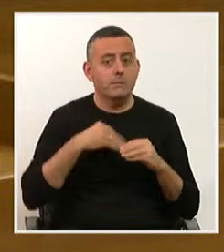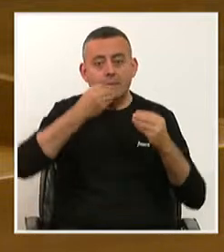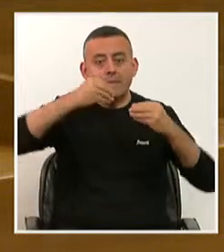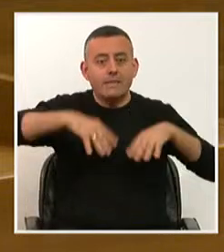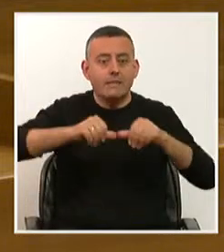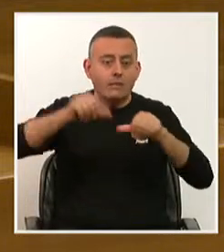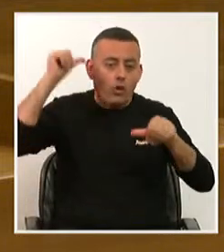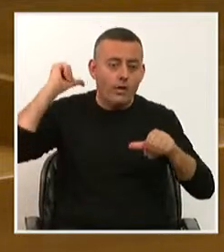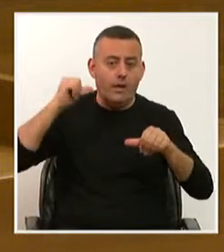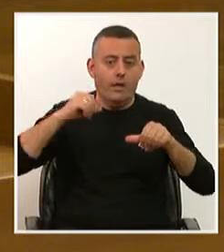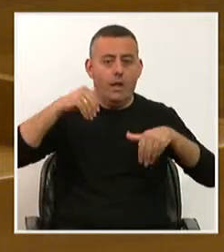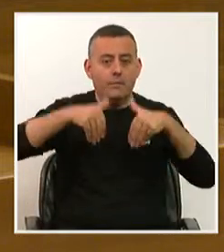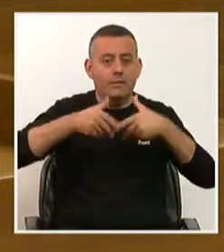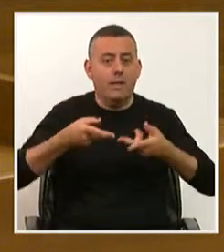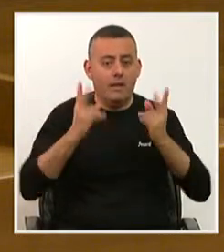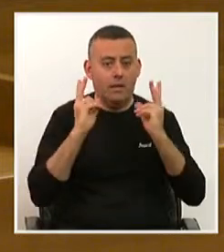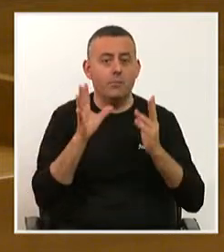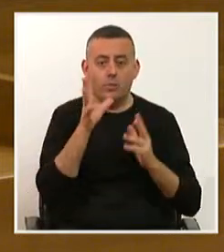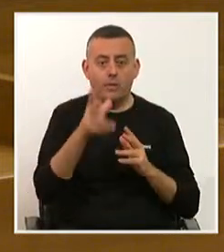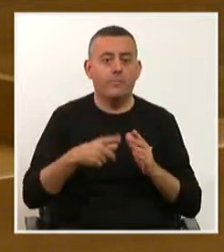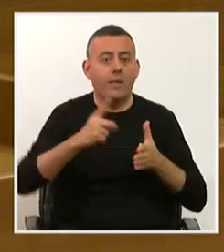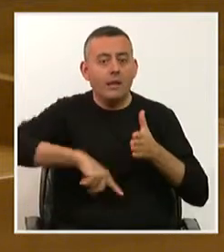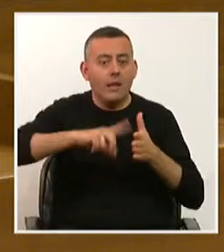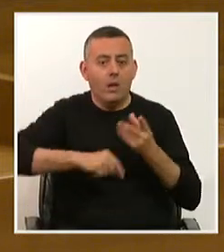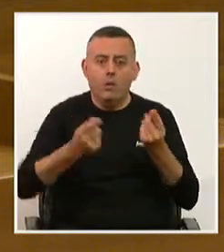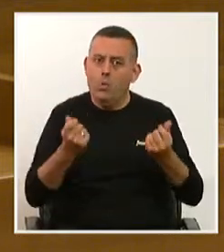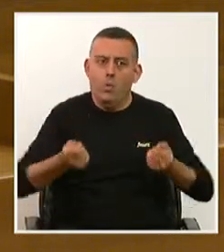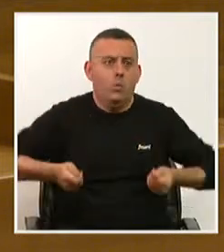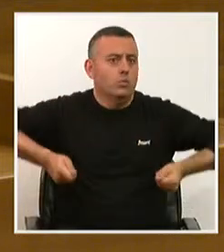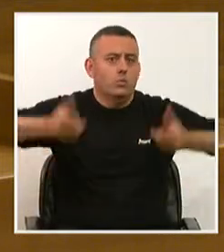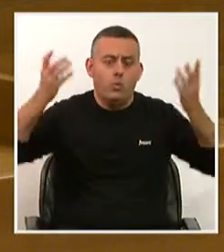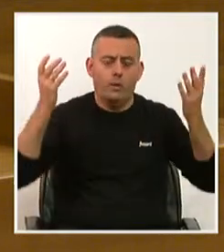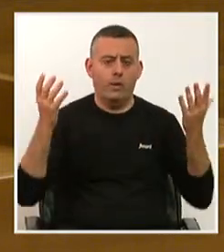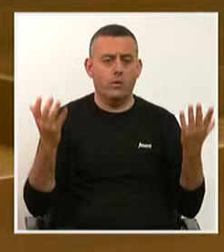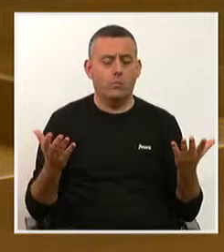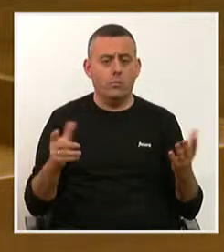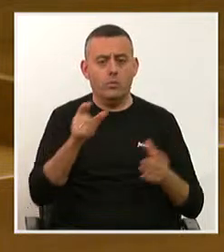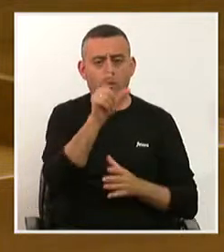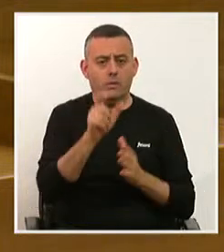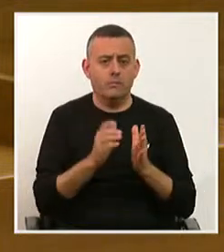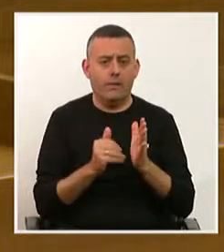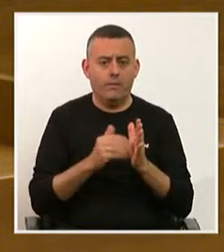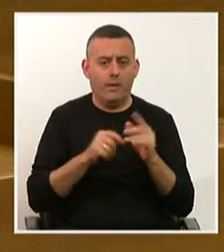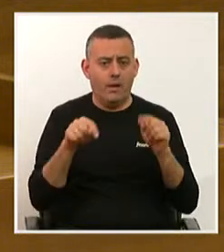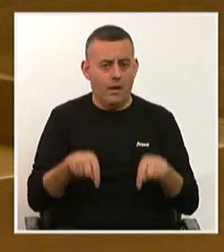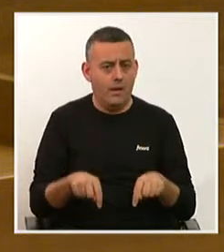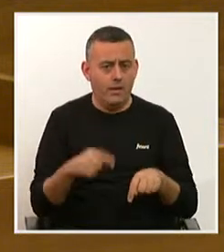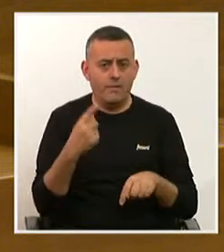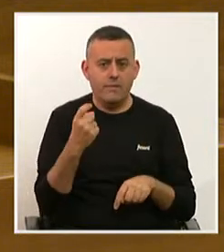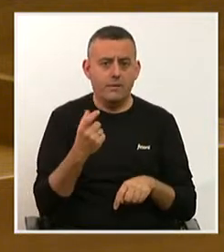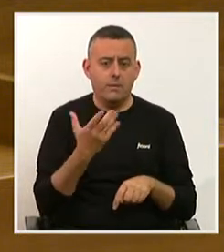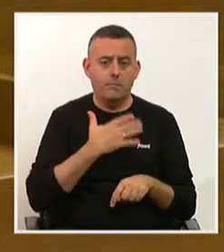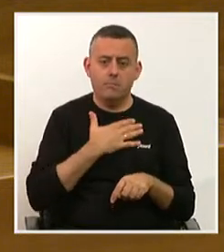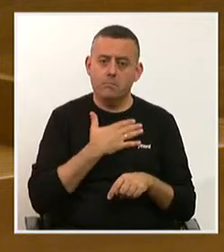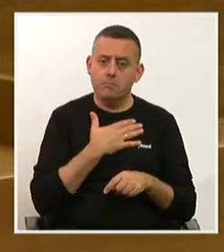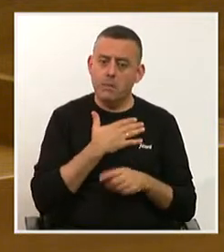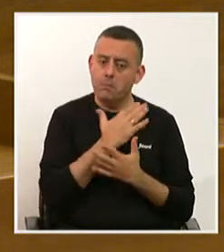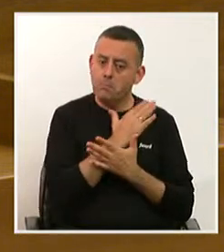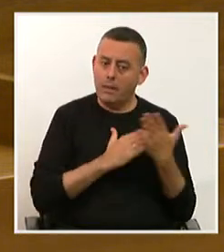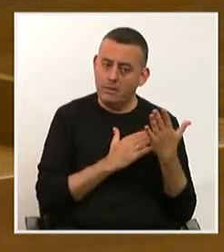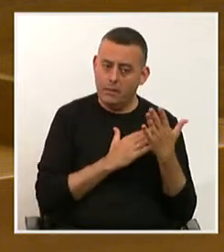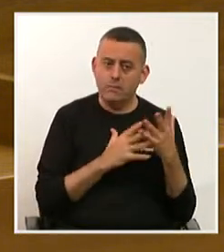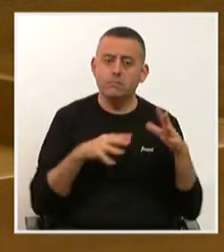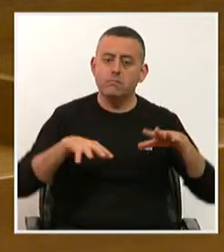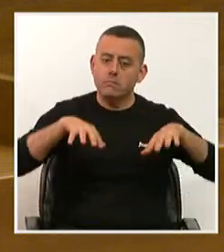democracia del mercer Es que la valenciana la queca y